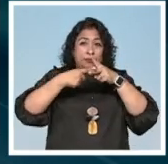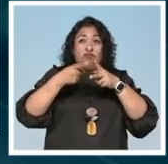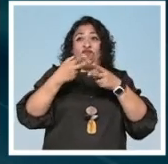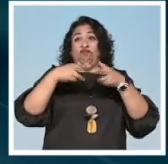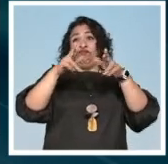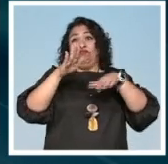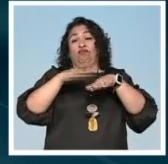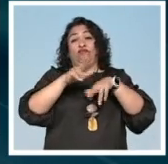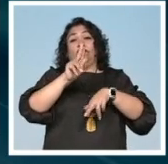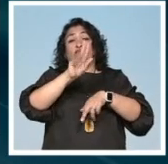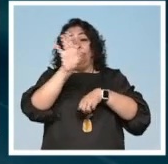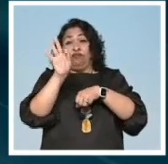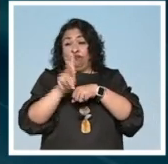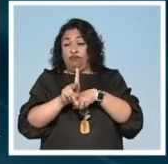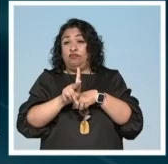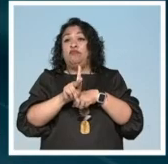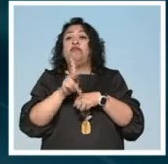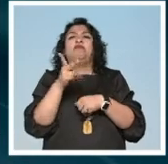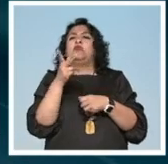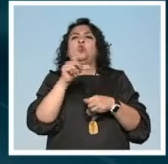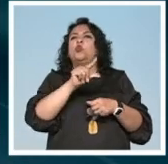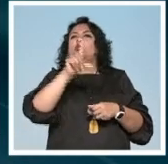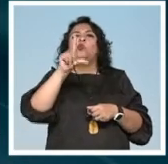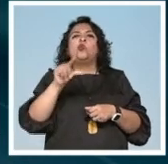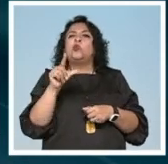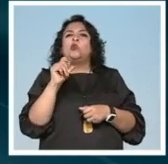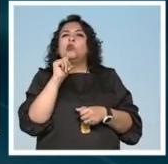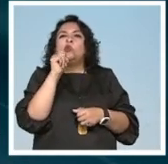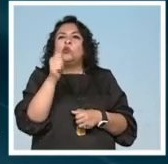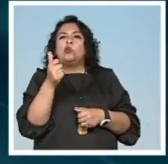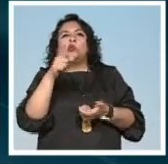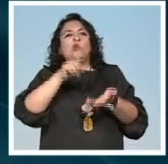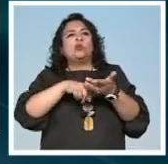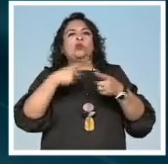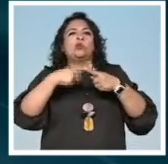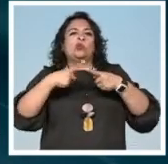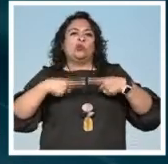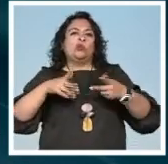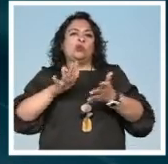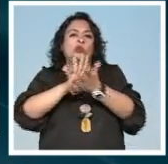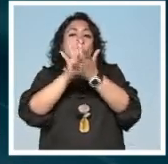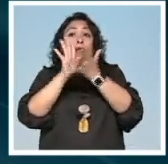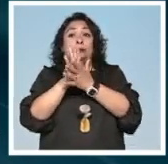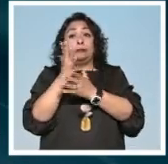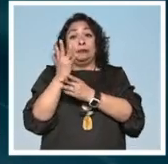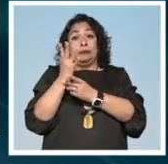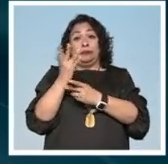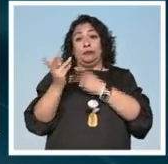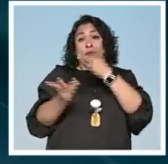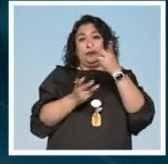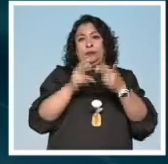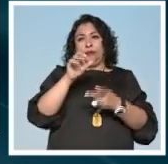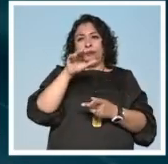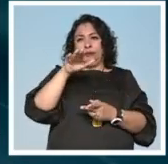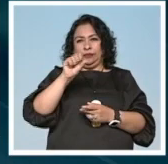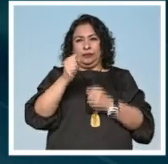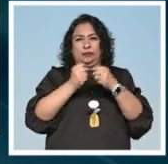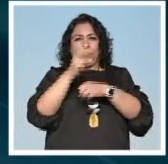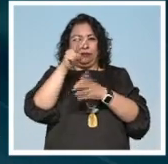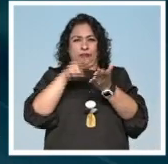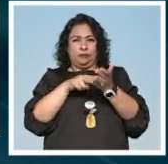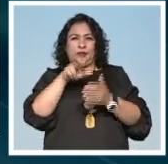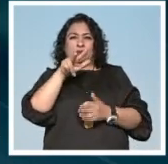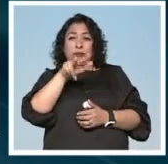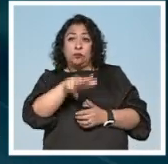más de 80 países y no mantiene estadísticas sobre la demografía de sus miembros. Según una encuesta de AMS en el 2018, las